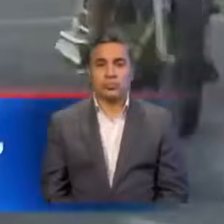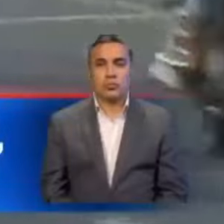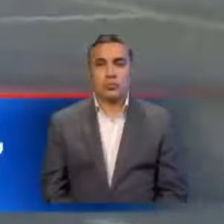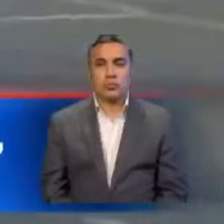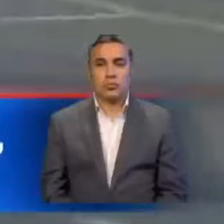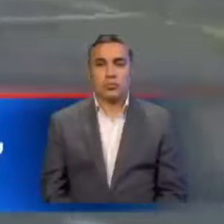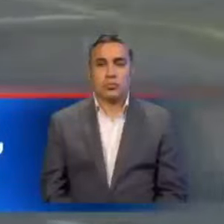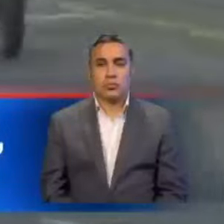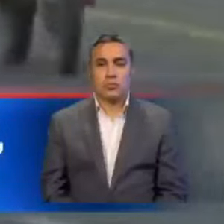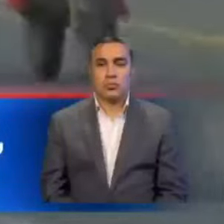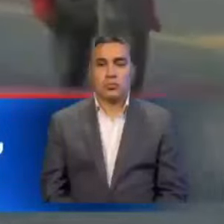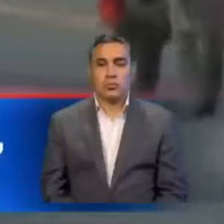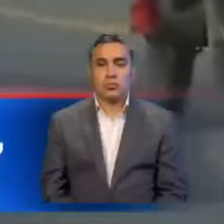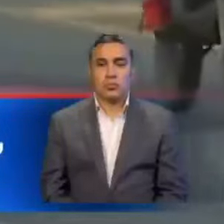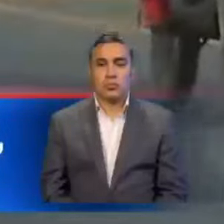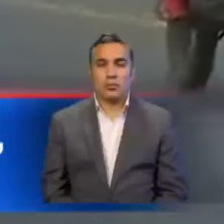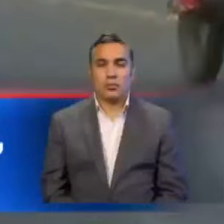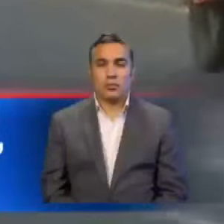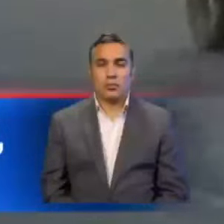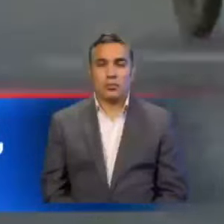¿De ahí te vienes?